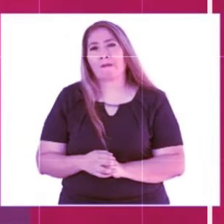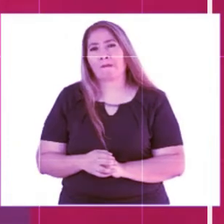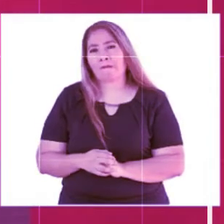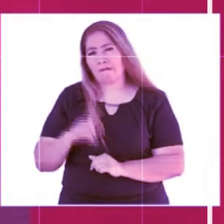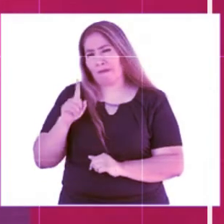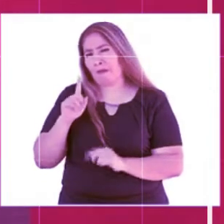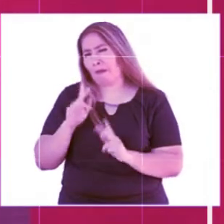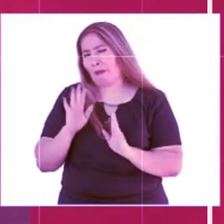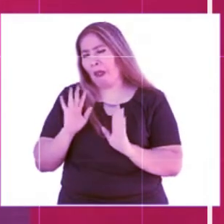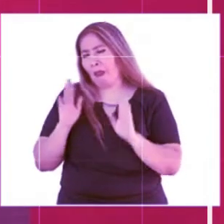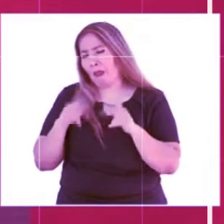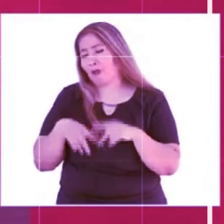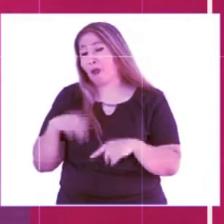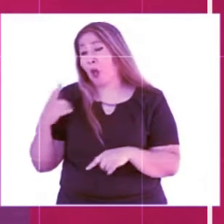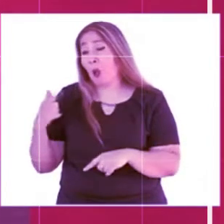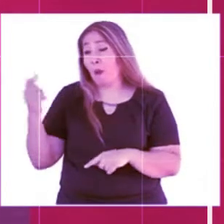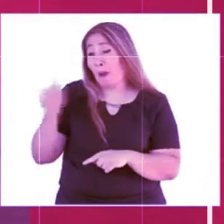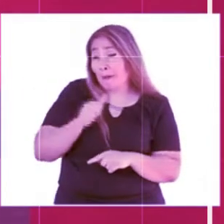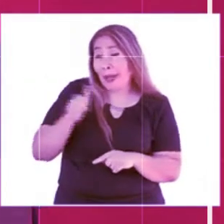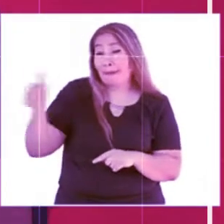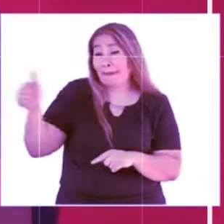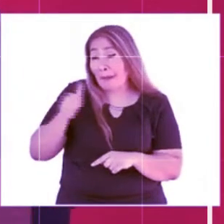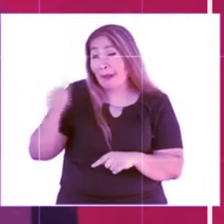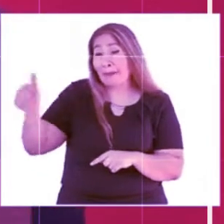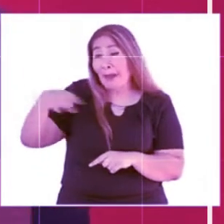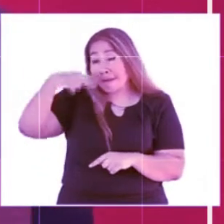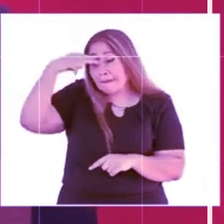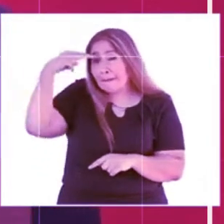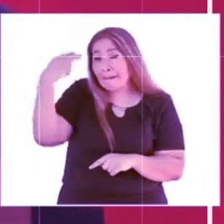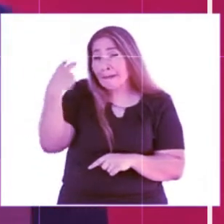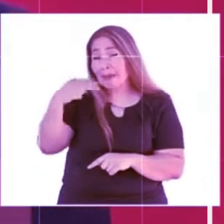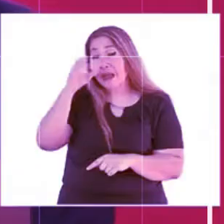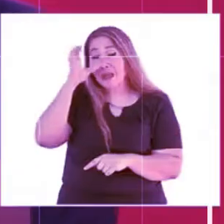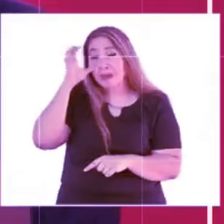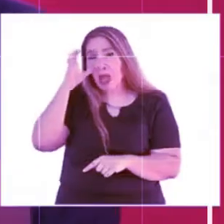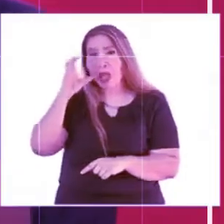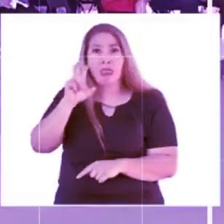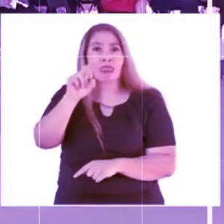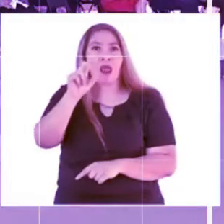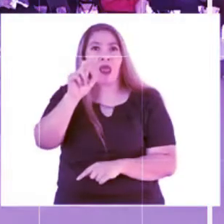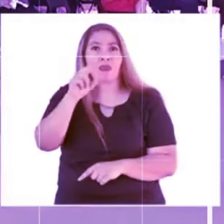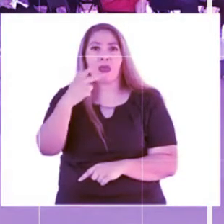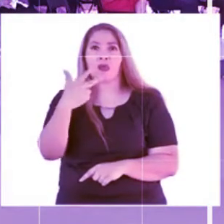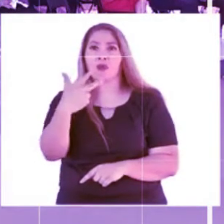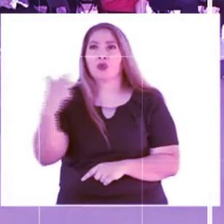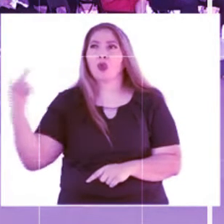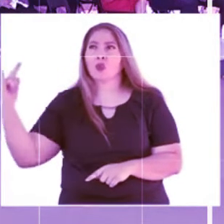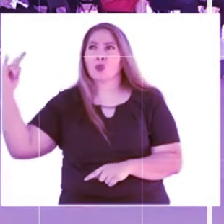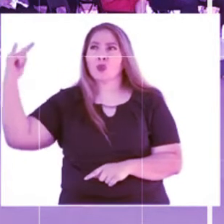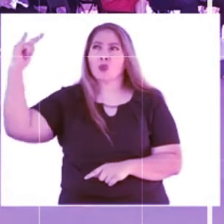aéreo México-China hemos recibido 38 aviones,